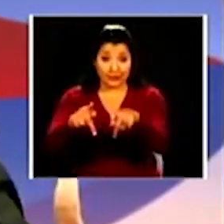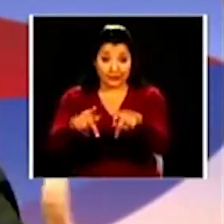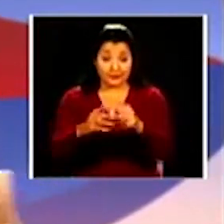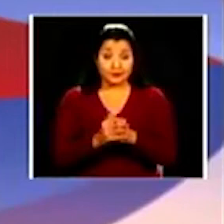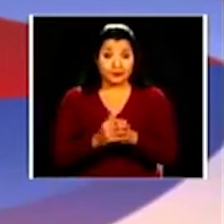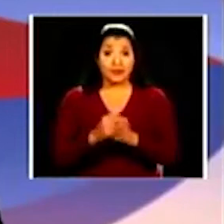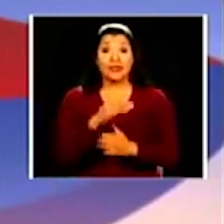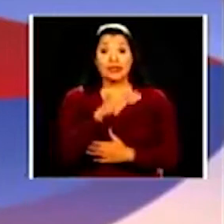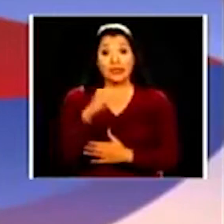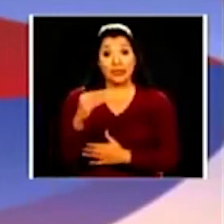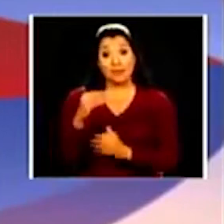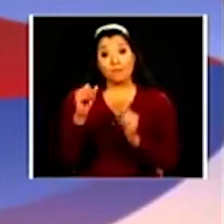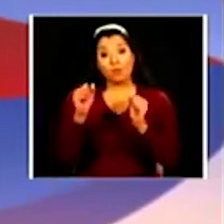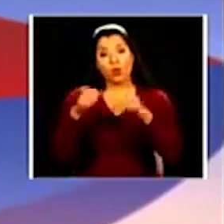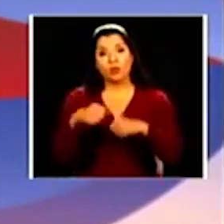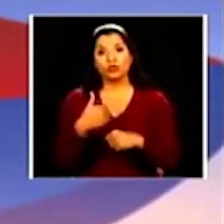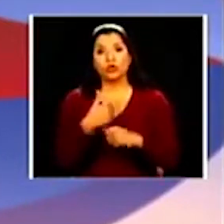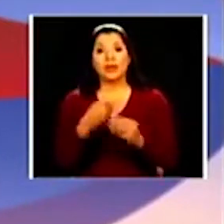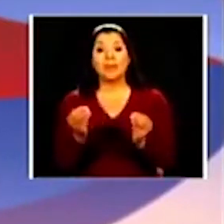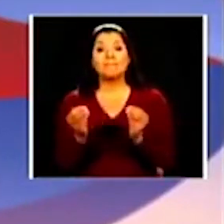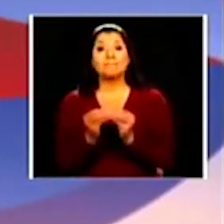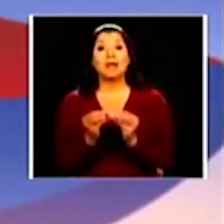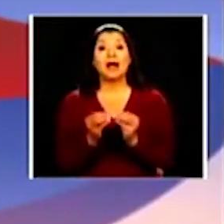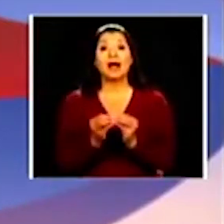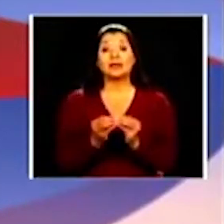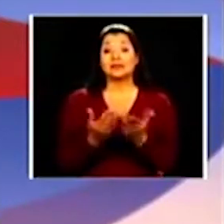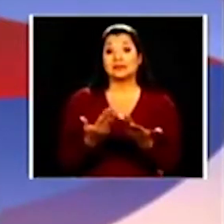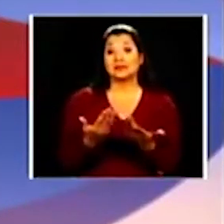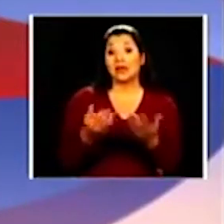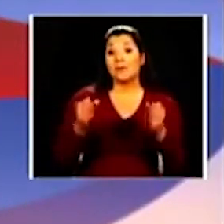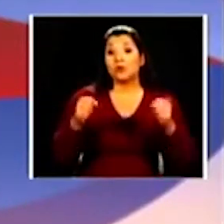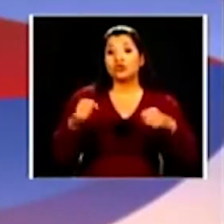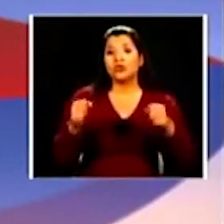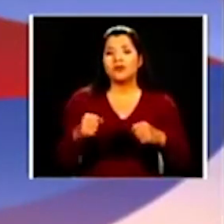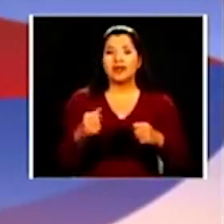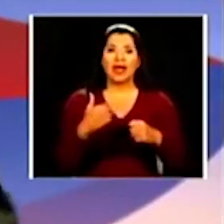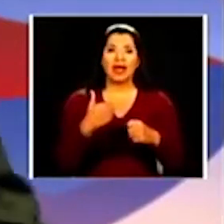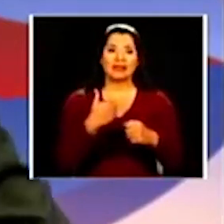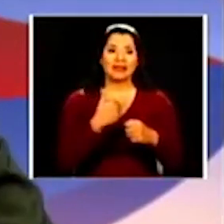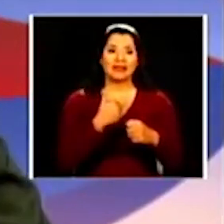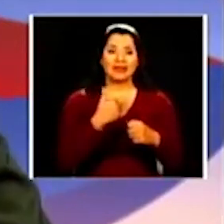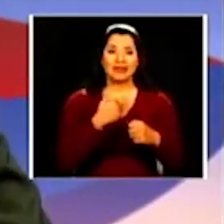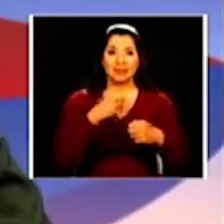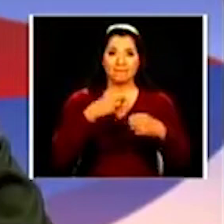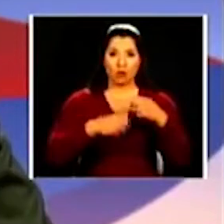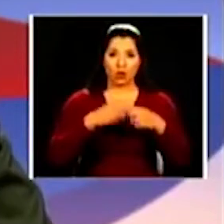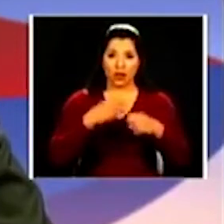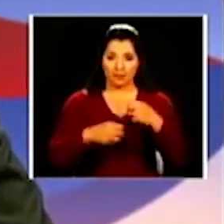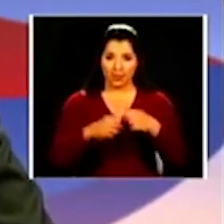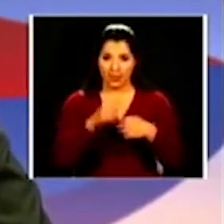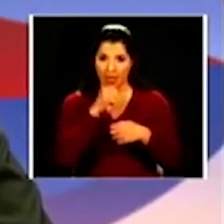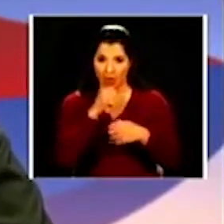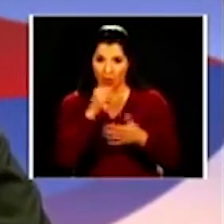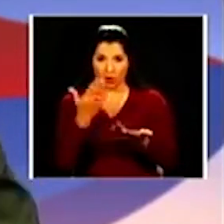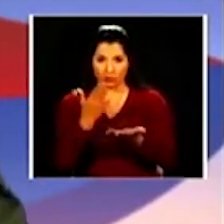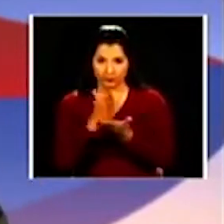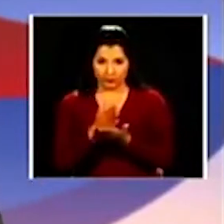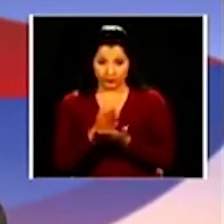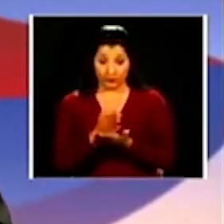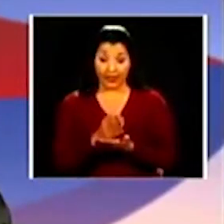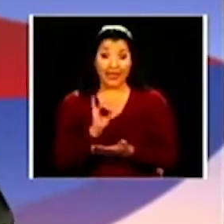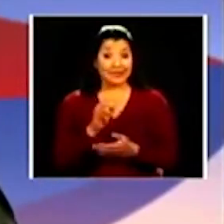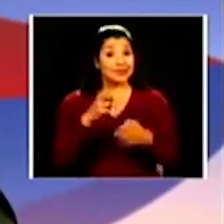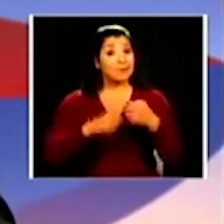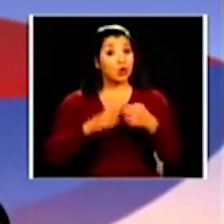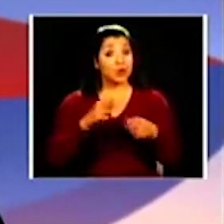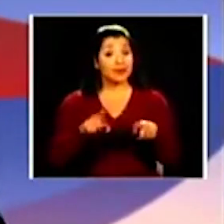cual tendremos mayores posibilidades de tener menos comunidades con problemas de agua. Hoy por hoy, ese es un problema que afecta también